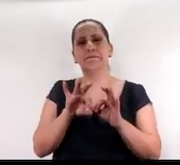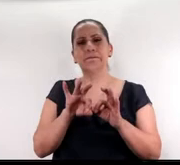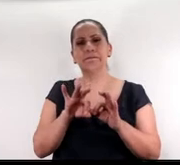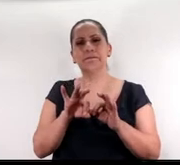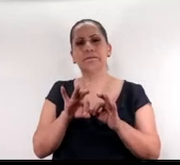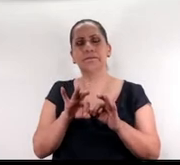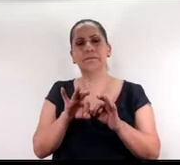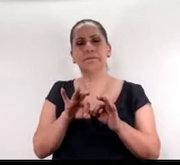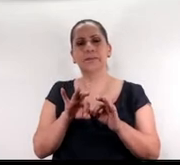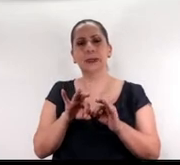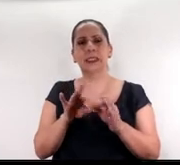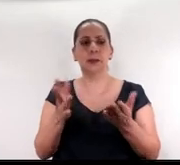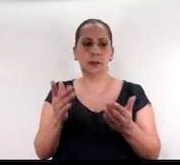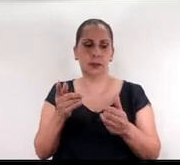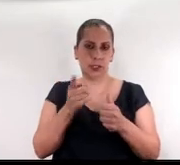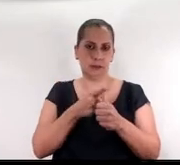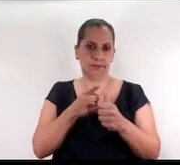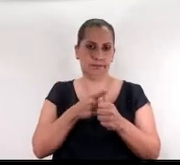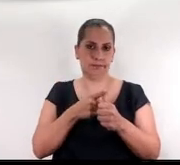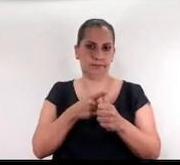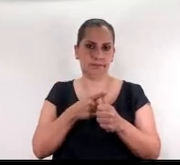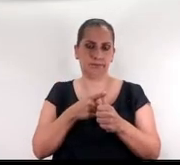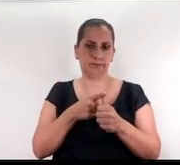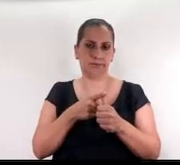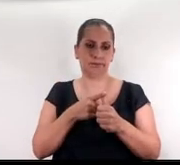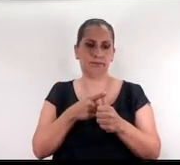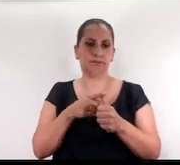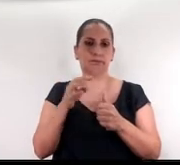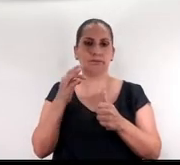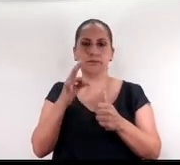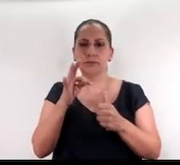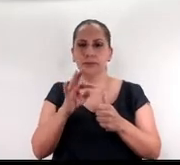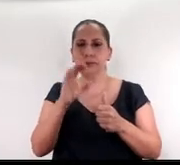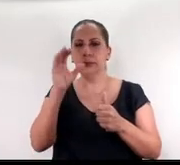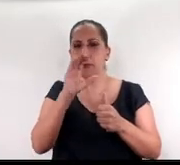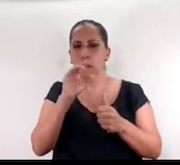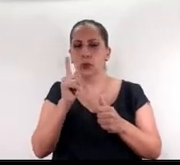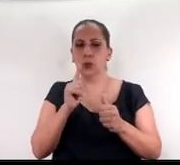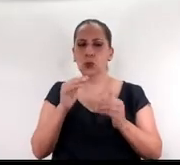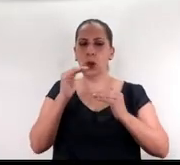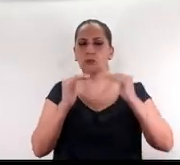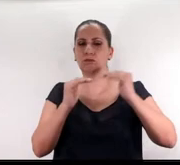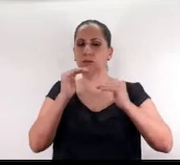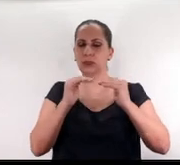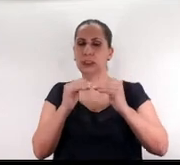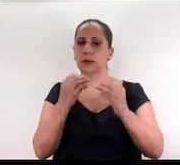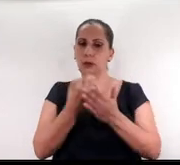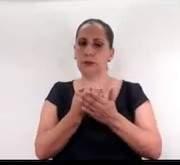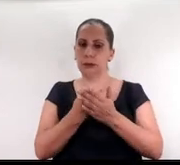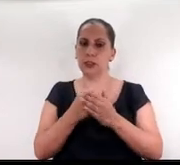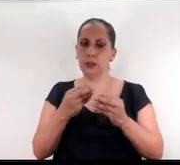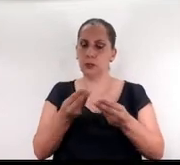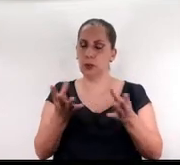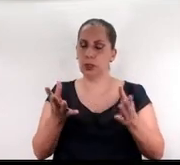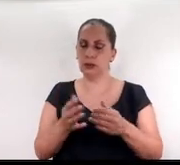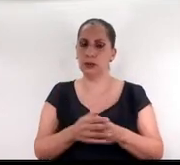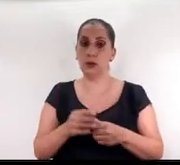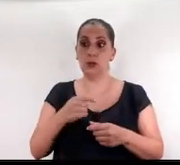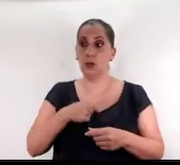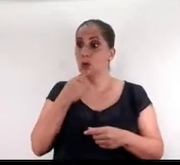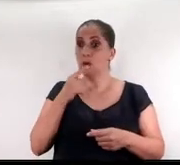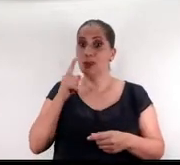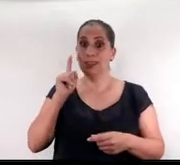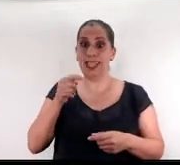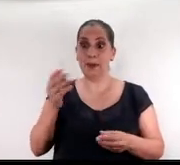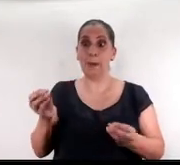sí es muy importante, en primer lugar, buscar el mayor equilibrio de las finanzas públicas. Yo he dicho que no se necesitan más